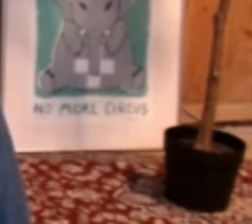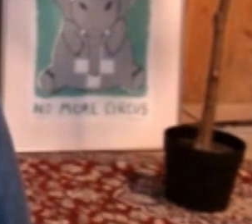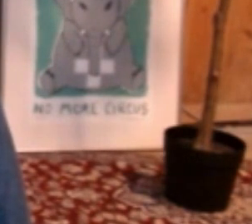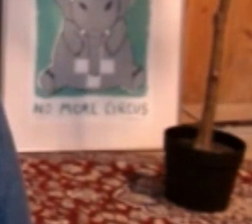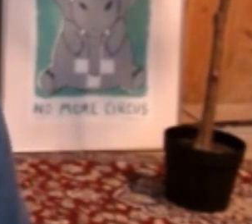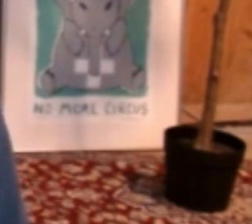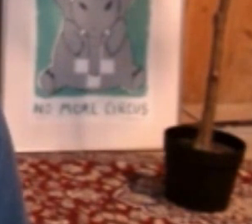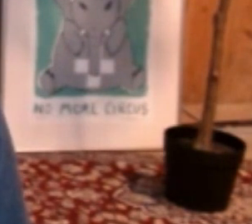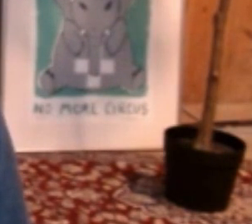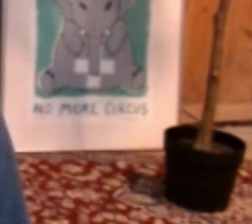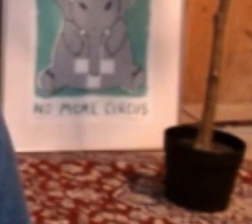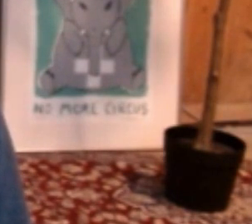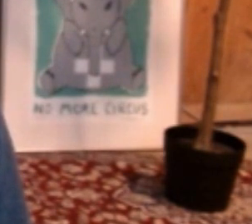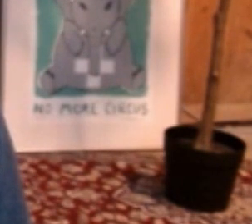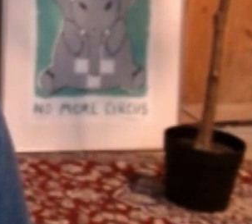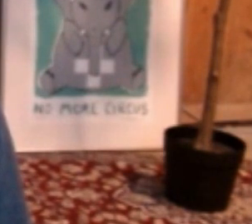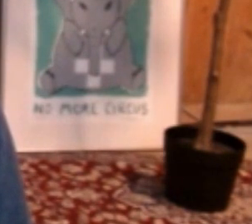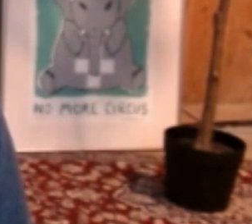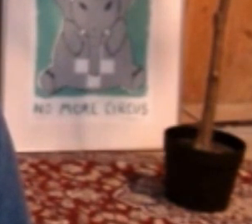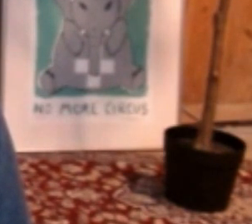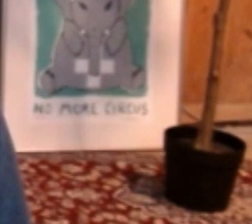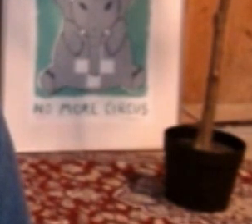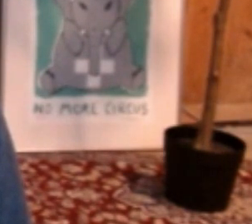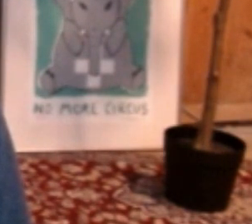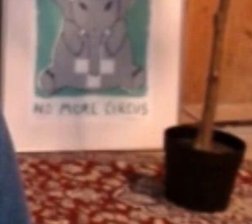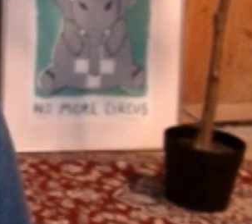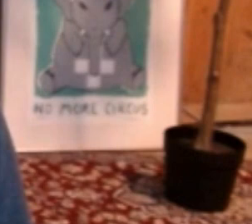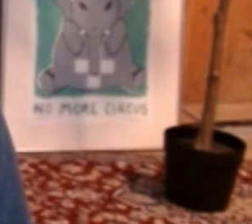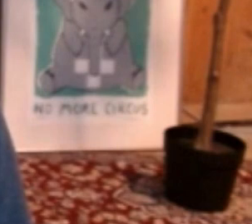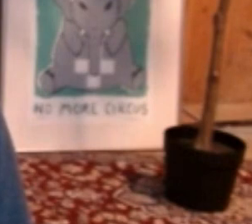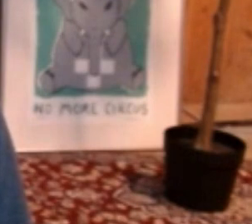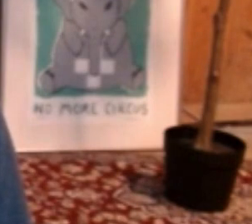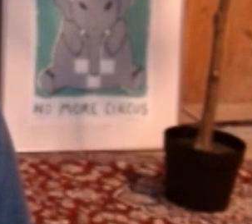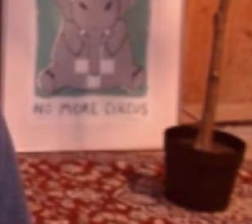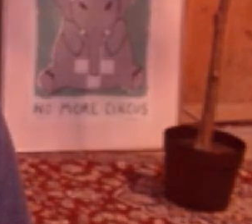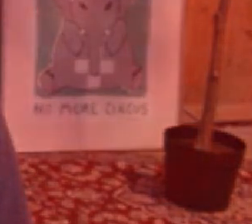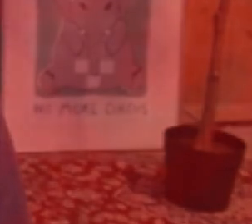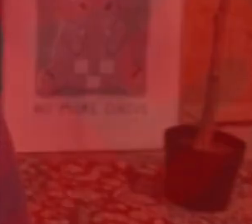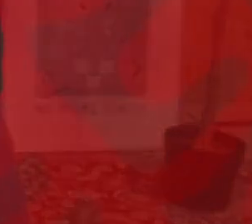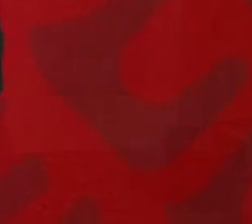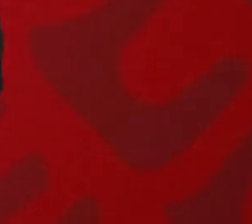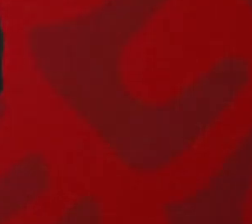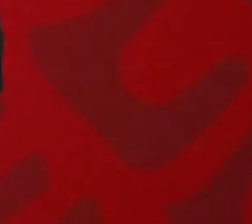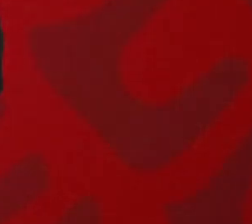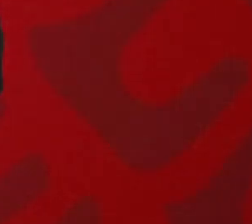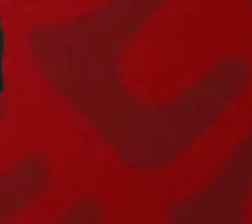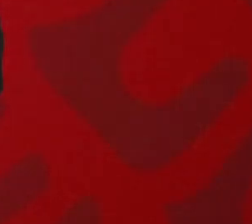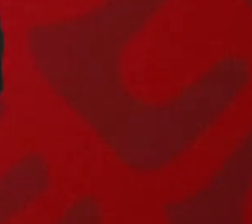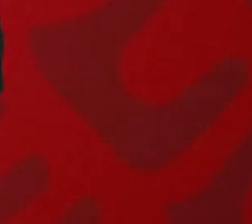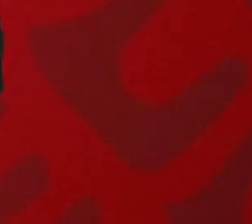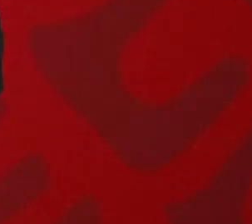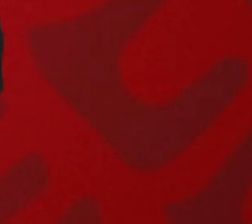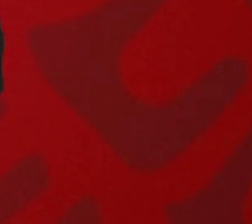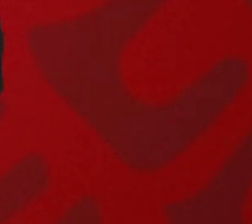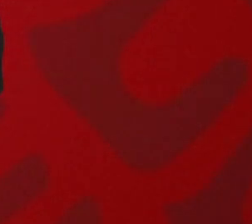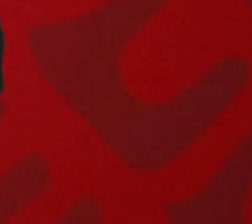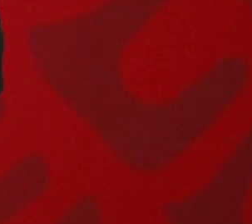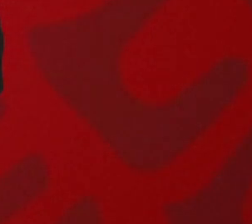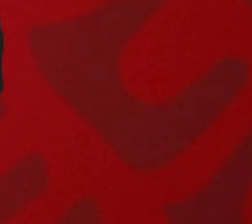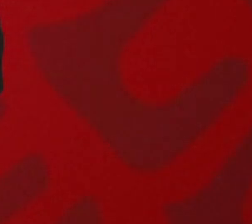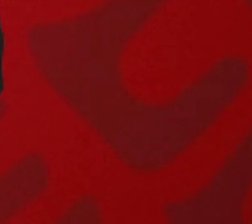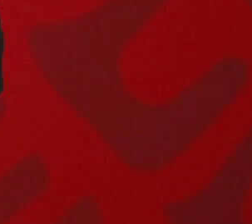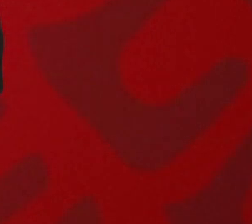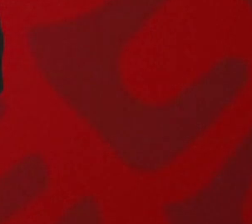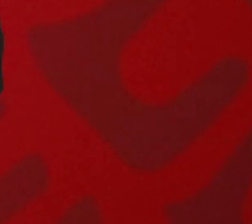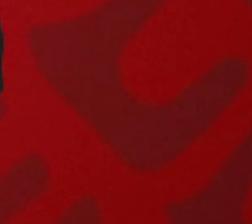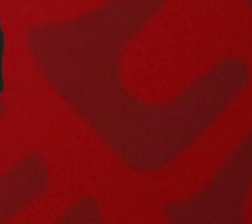un plan de justicia para Cananea, también uno de los pendientes que tenía esta administración, y yo diría, pues todos